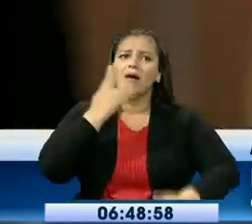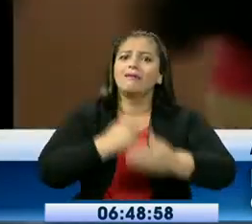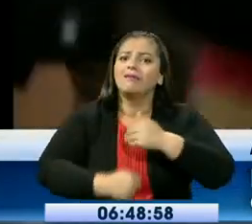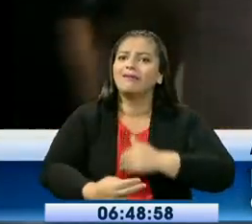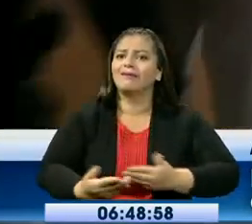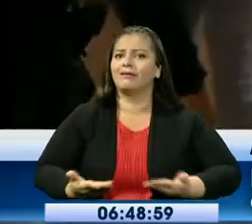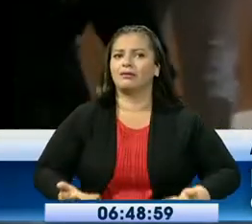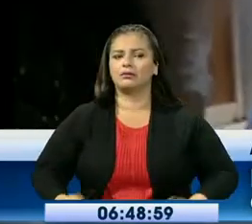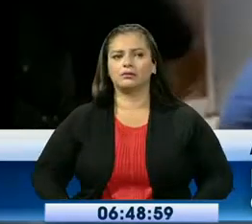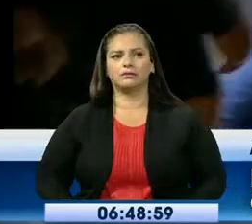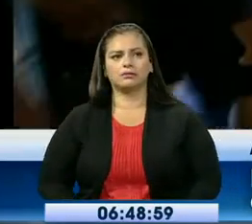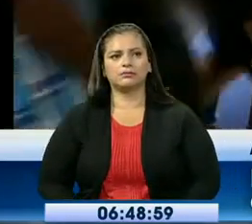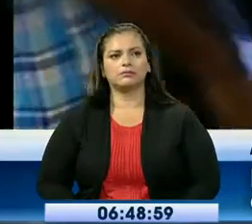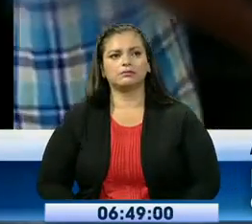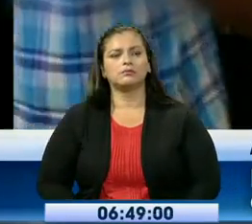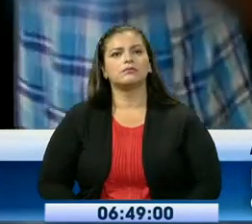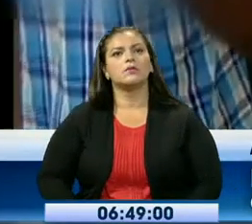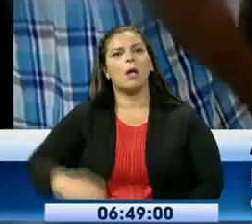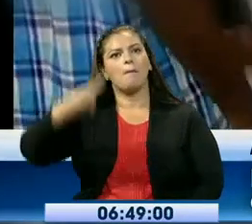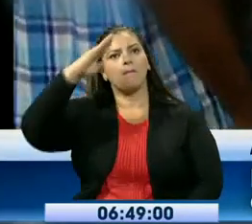se identificaron como policía,